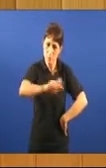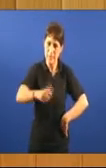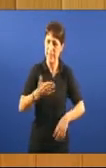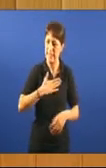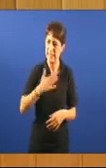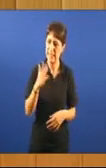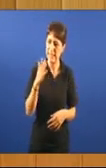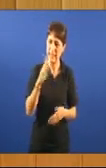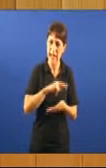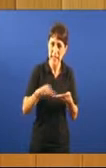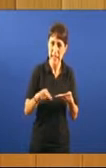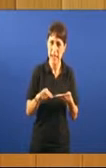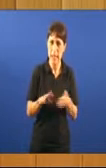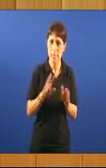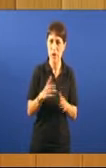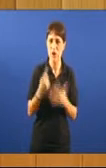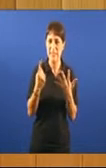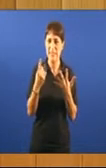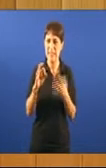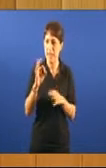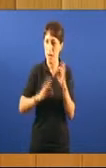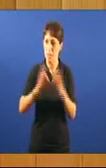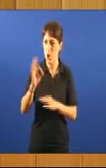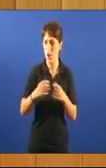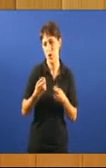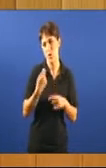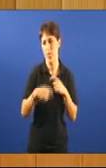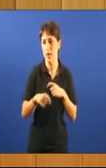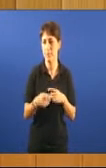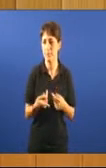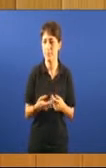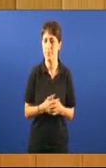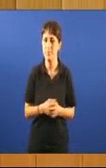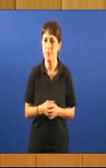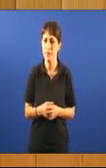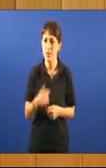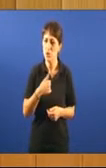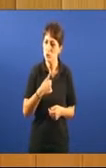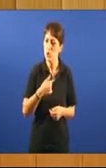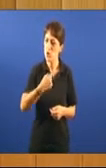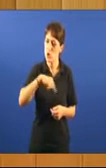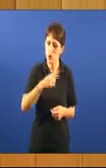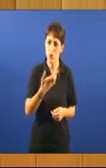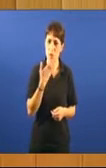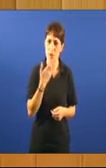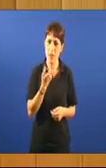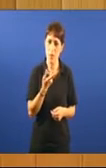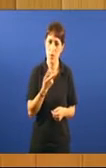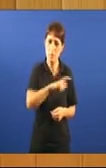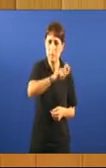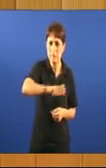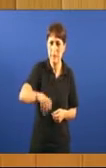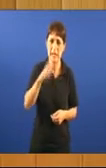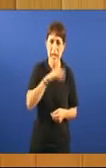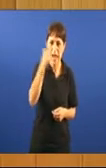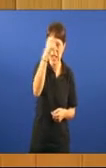temos dito en moitos debates, o camiño expedito para o expolio do aforro dos galegos e das